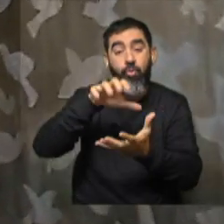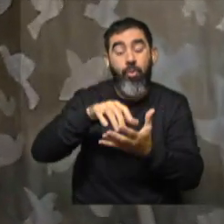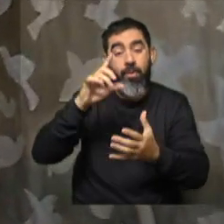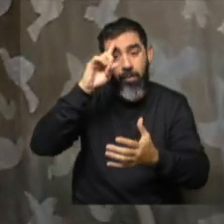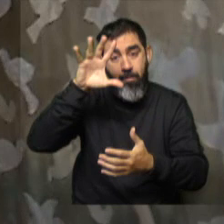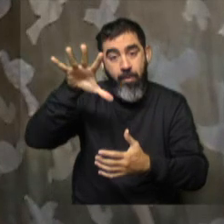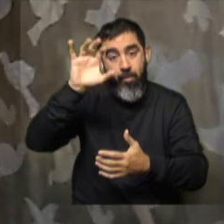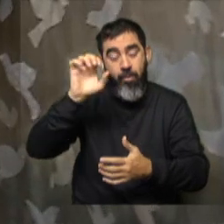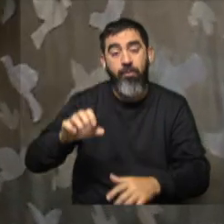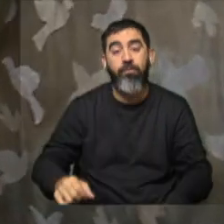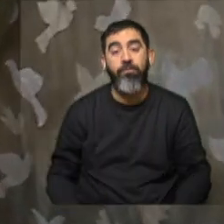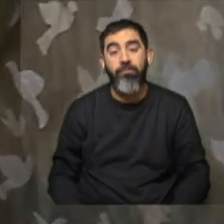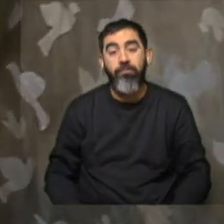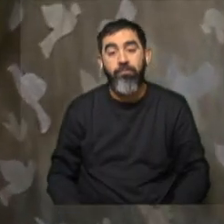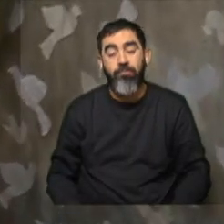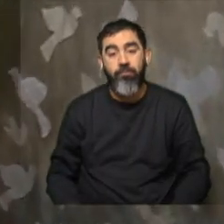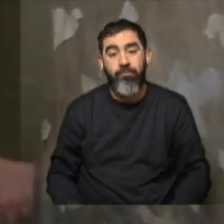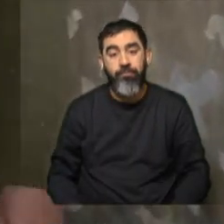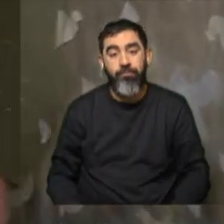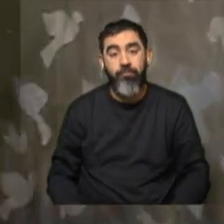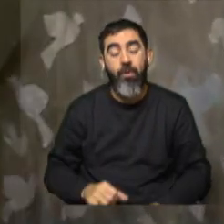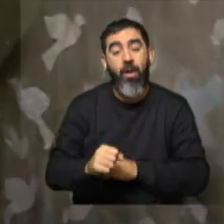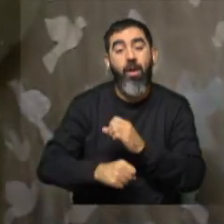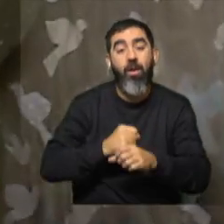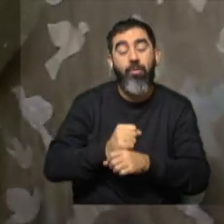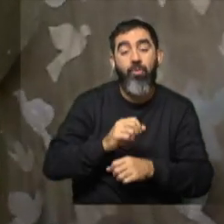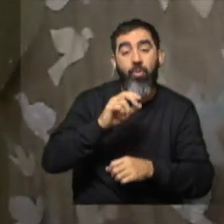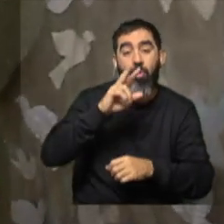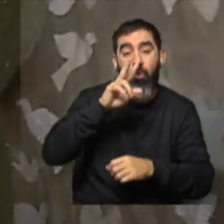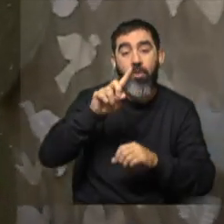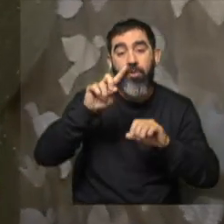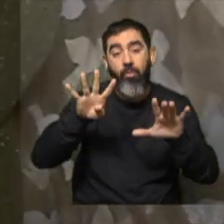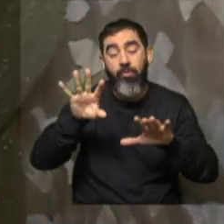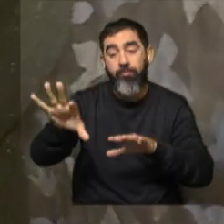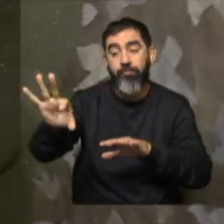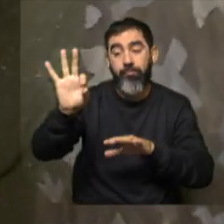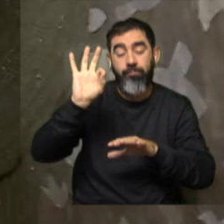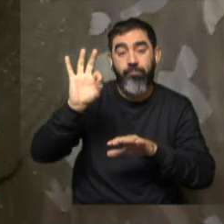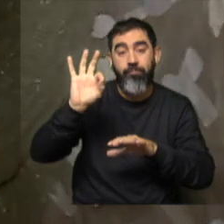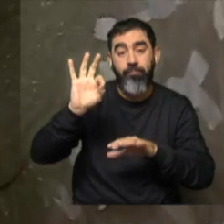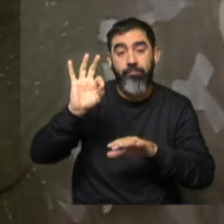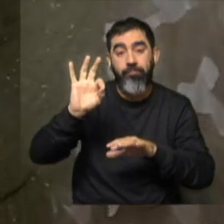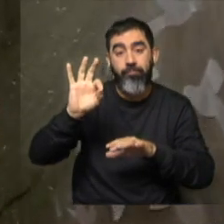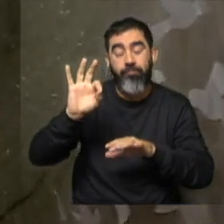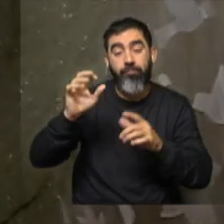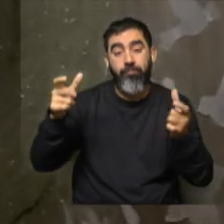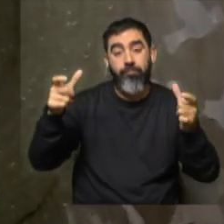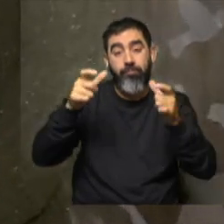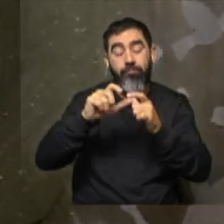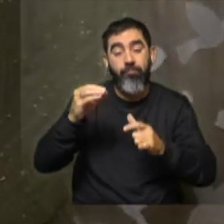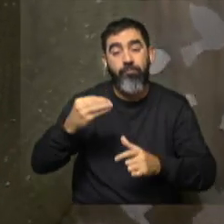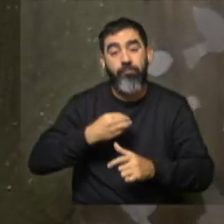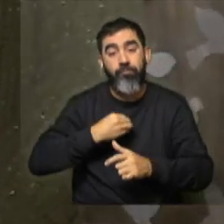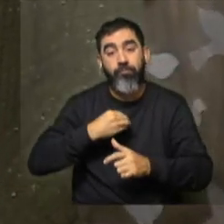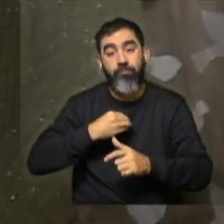cárcel. Sí, realmente, desde el año 2019 fuimos designados por la Comisión Honoraria